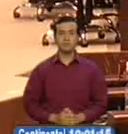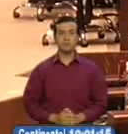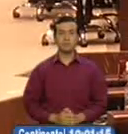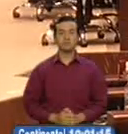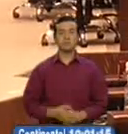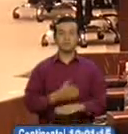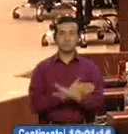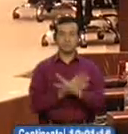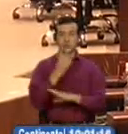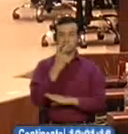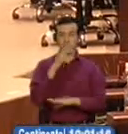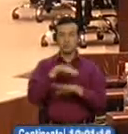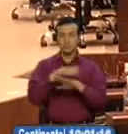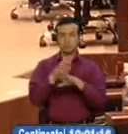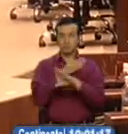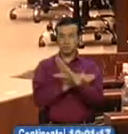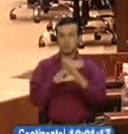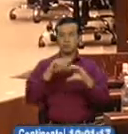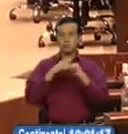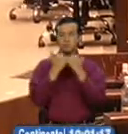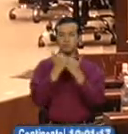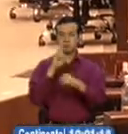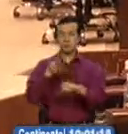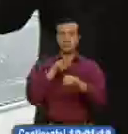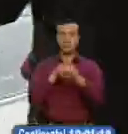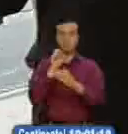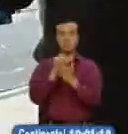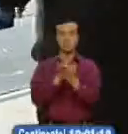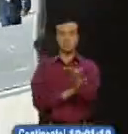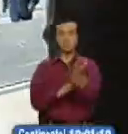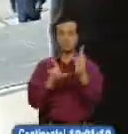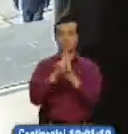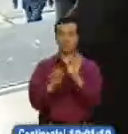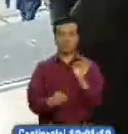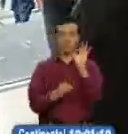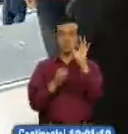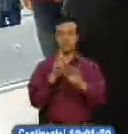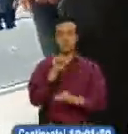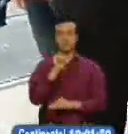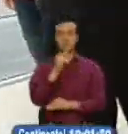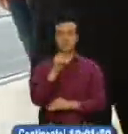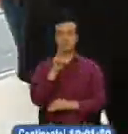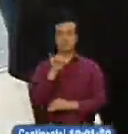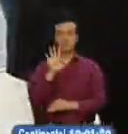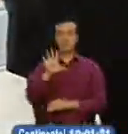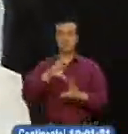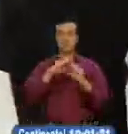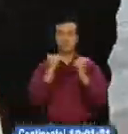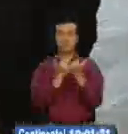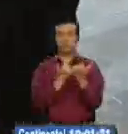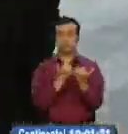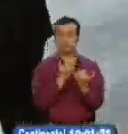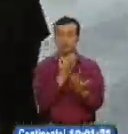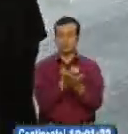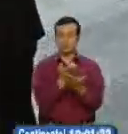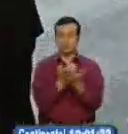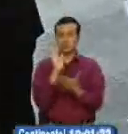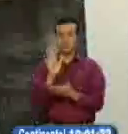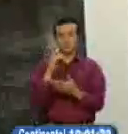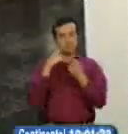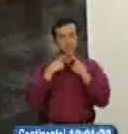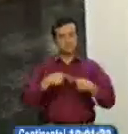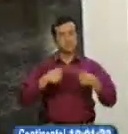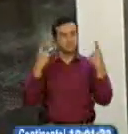Antes del mediodía de este martes en que al Parlamento ingresó el proyecto de ley, del cual Virgilio Hernández, presidente de la Comisión de Régimen Económico y Tributario,